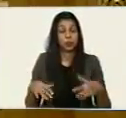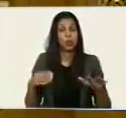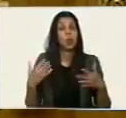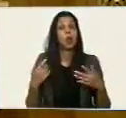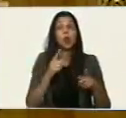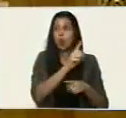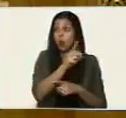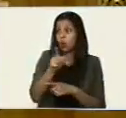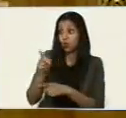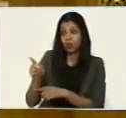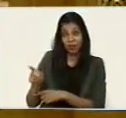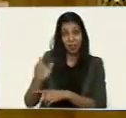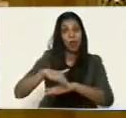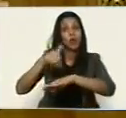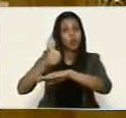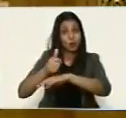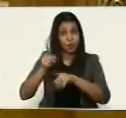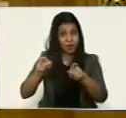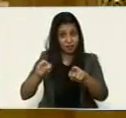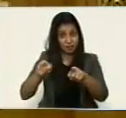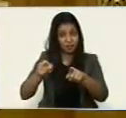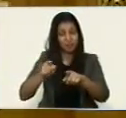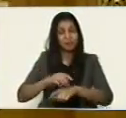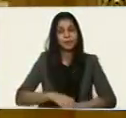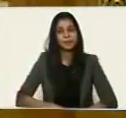metido ustedes.